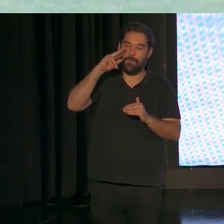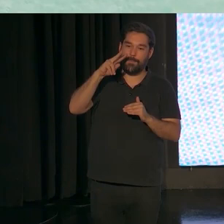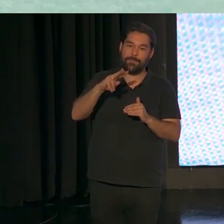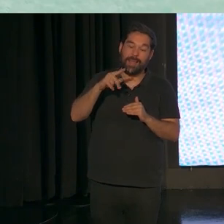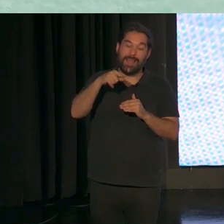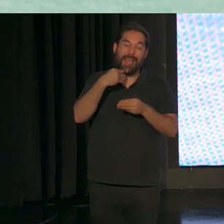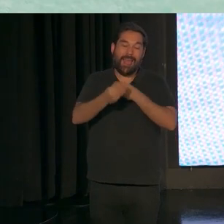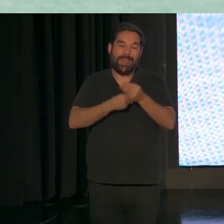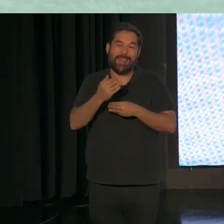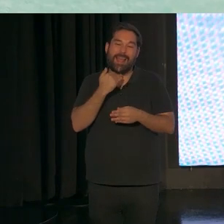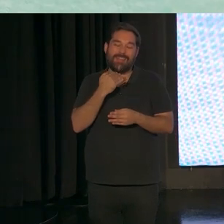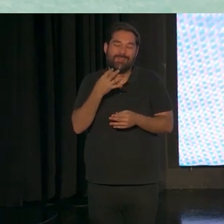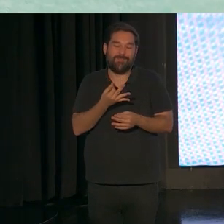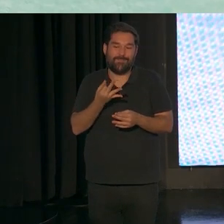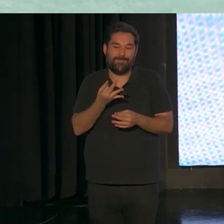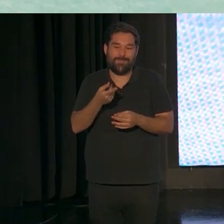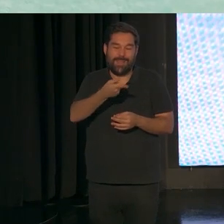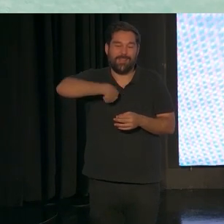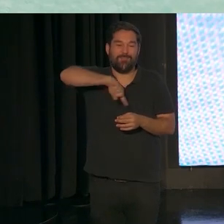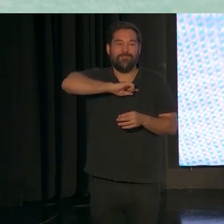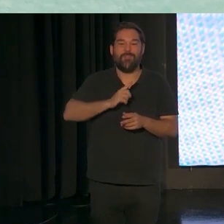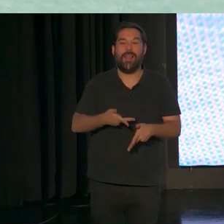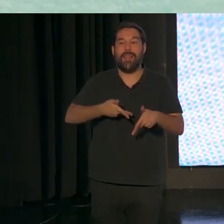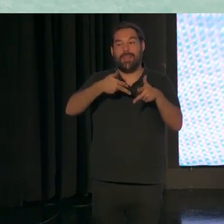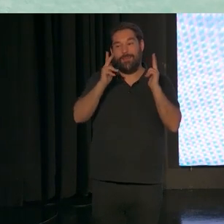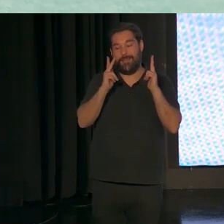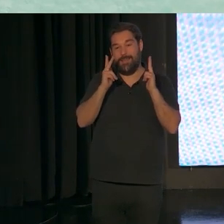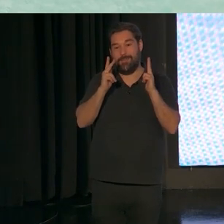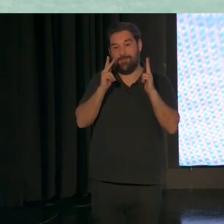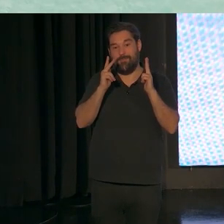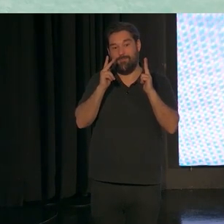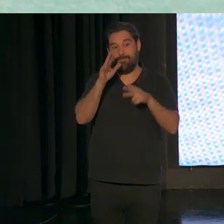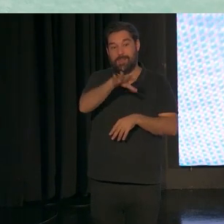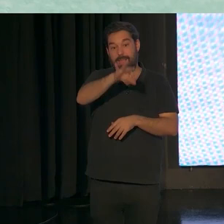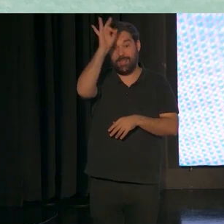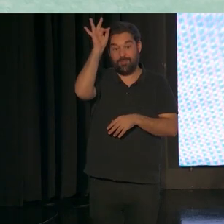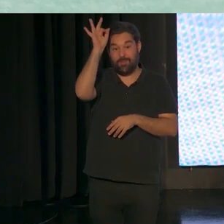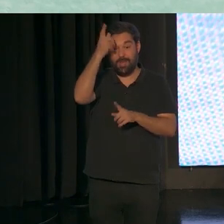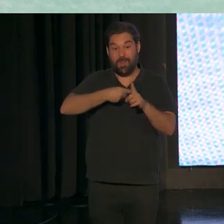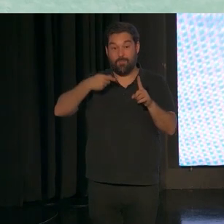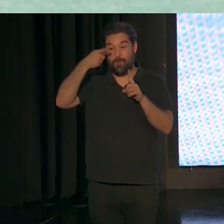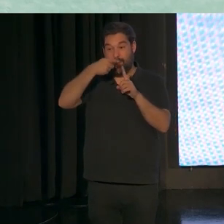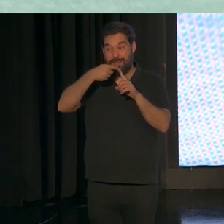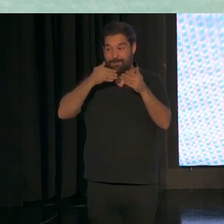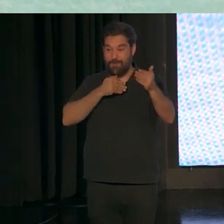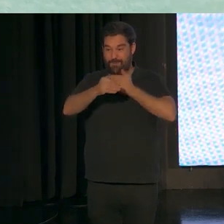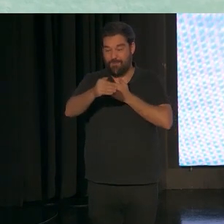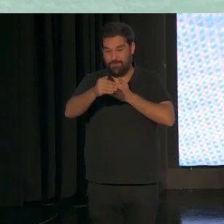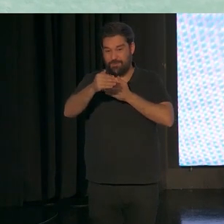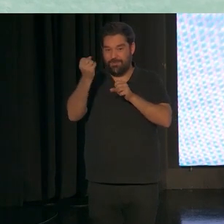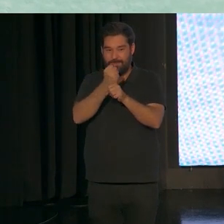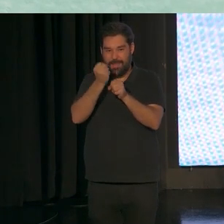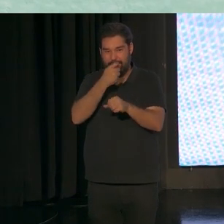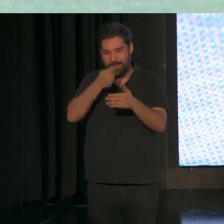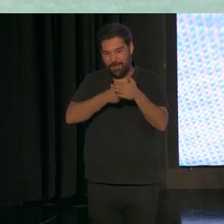que que es muy grande también porque nos dio la libertad de elegir no de elegir para ampliar miras y nosotros Bueno pues ampliamos esa mirada y nos dimos